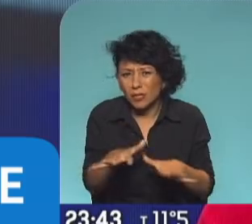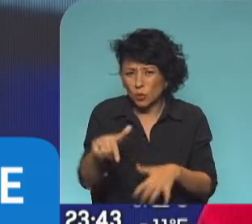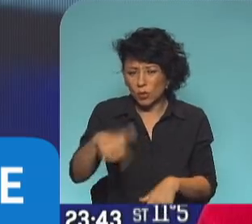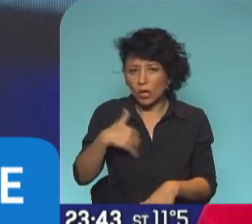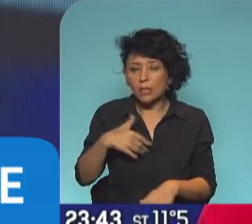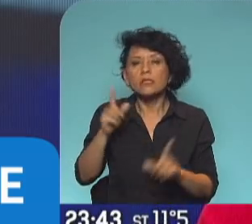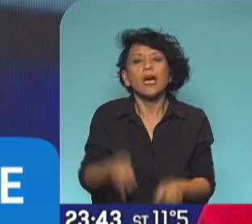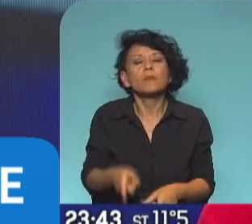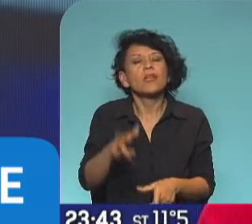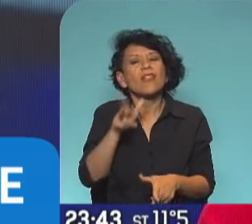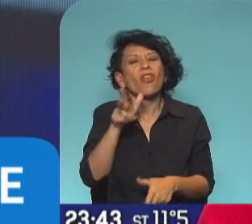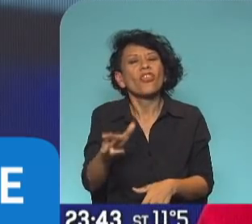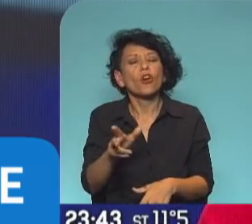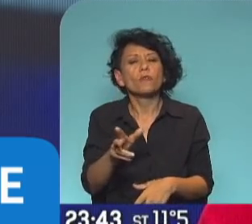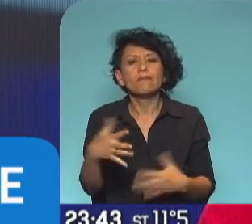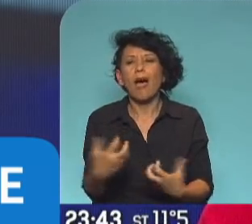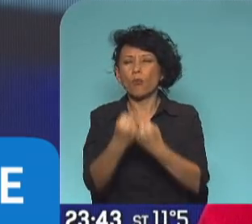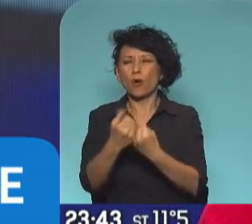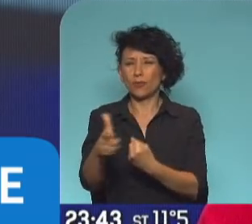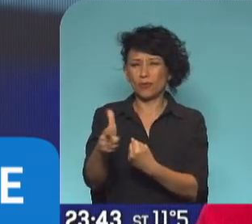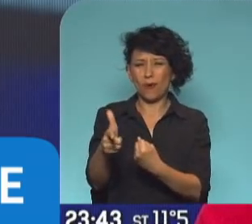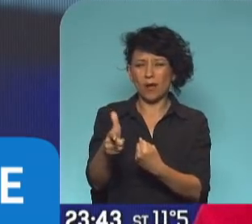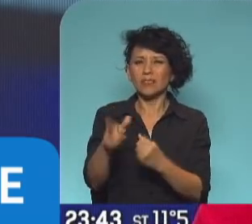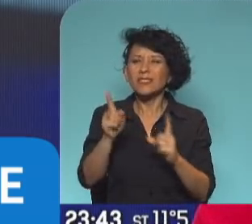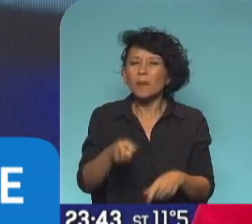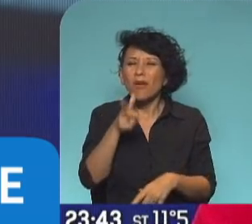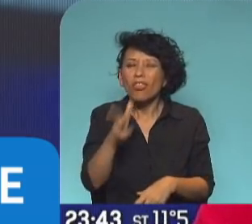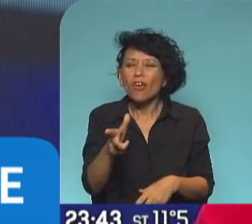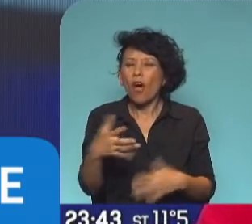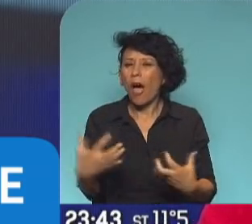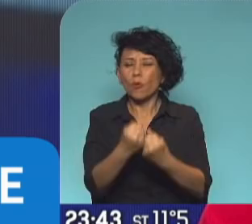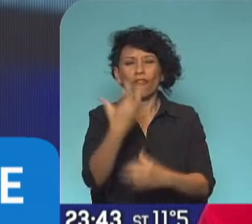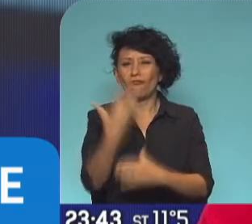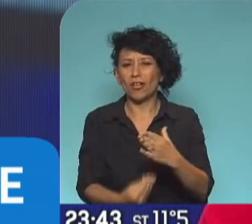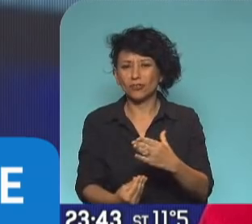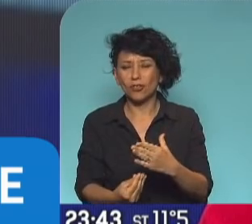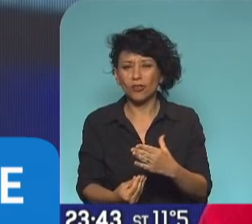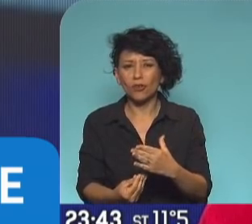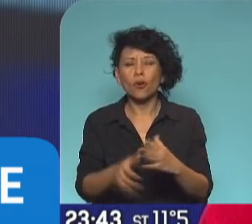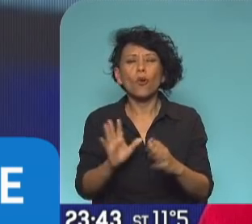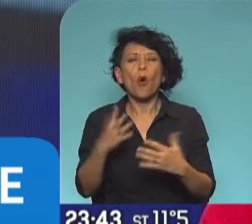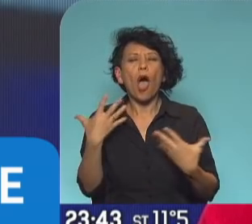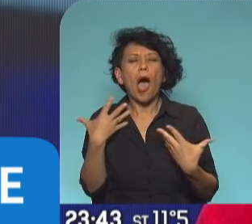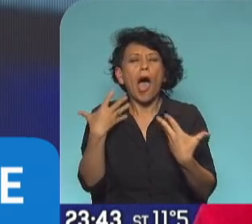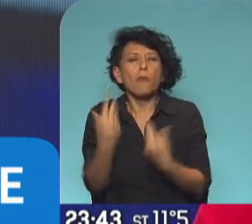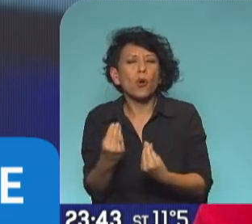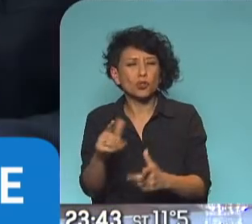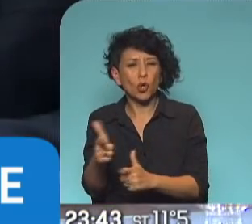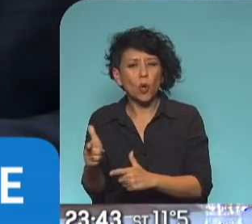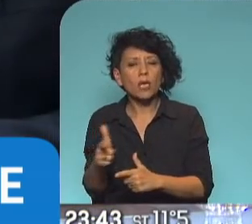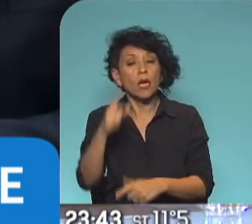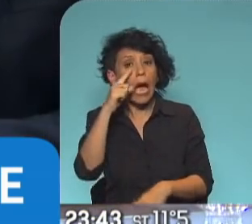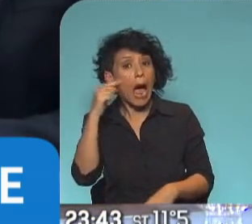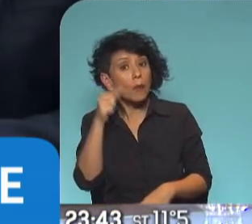Y habló de que no tuvo acuerdos, habló que fallaron los acuerdos y como que no tuvo apoyo. Eso Bueno, en fue ese sentido, Alberto